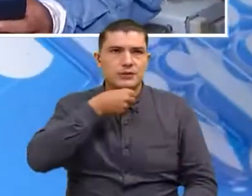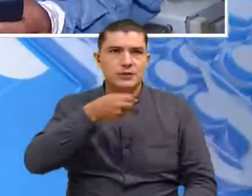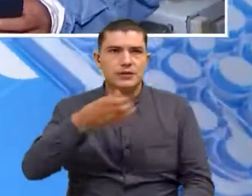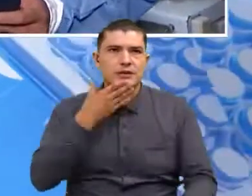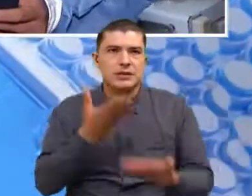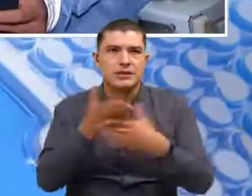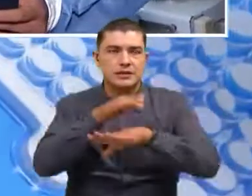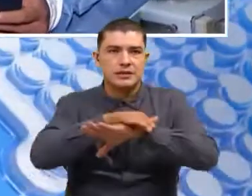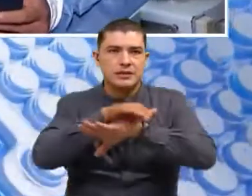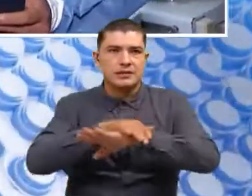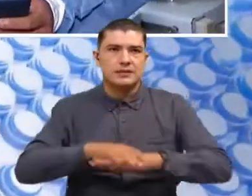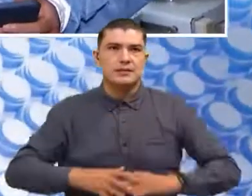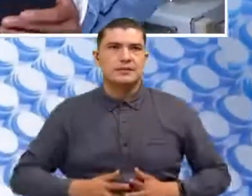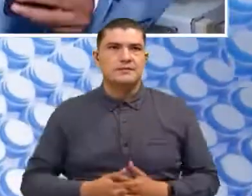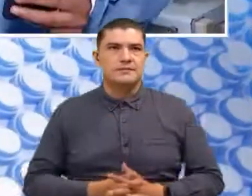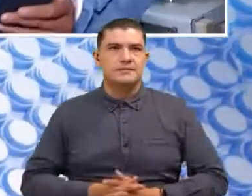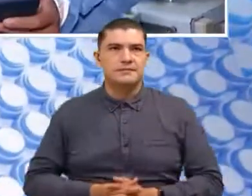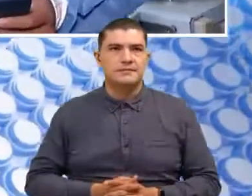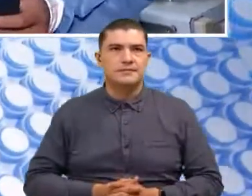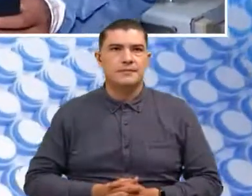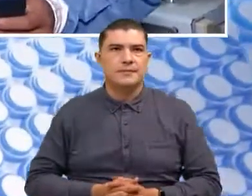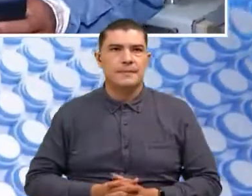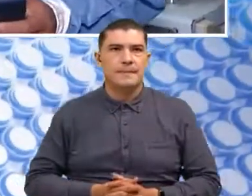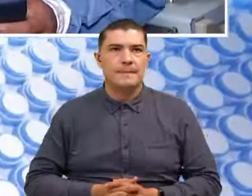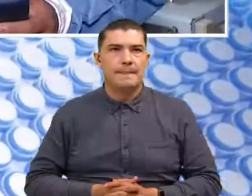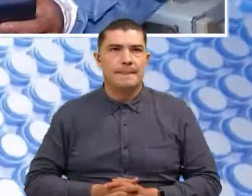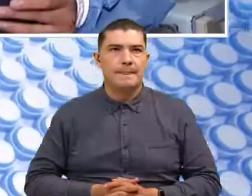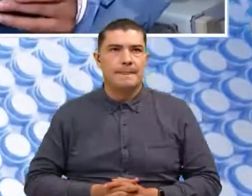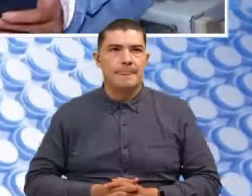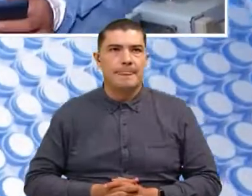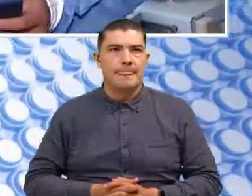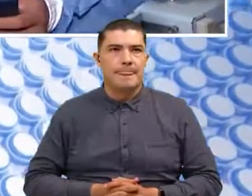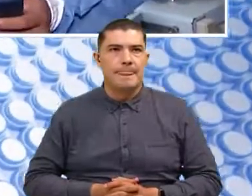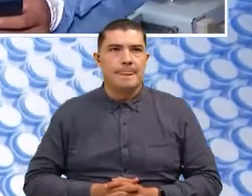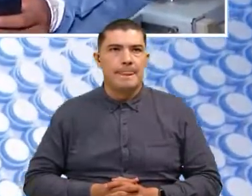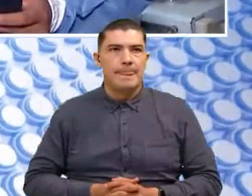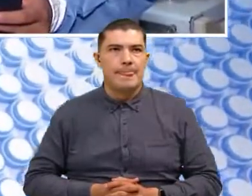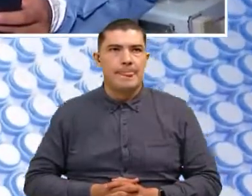del Instituto del Corazón de Bucaramanga. Eliana, continúa tú con más información en Cúcuta.